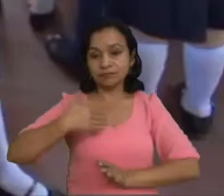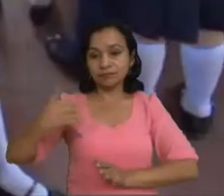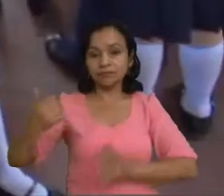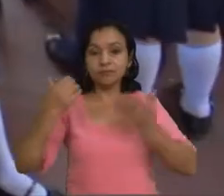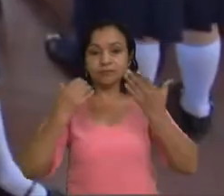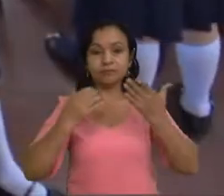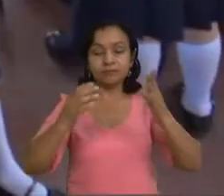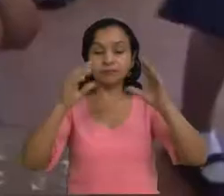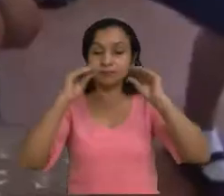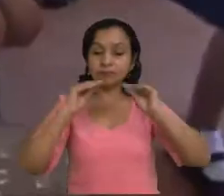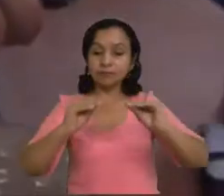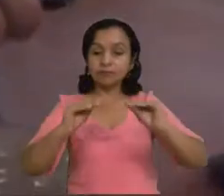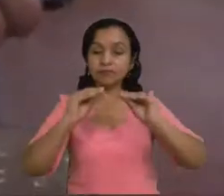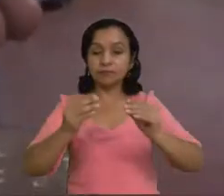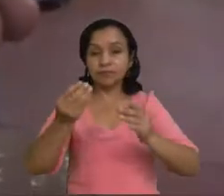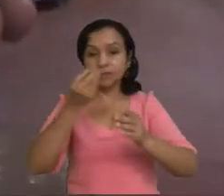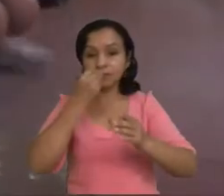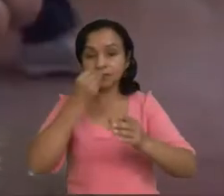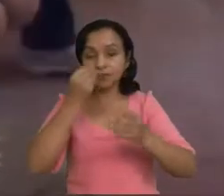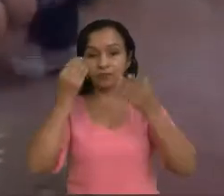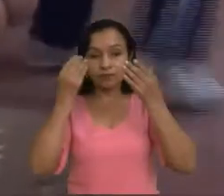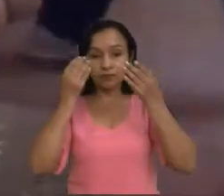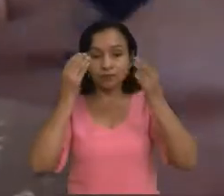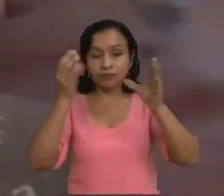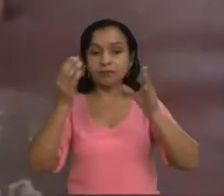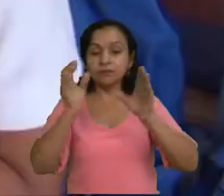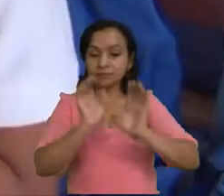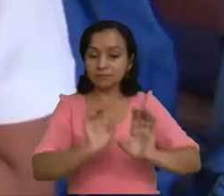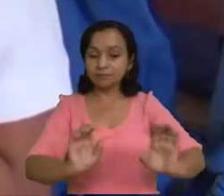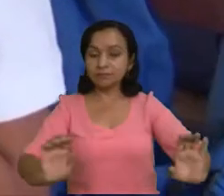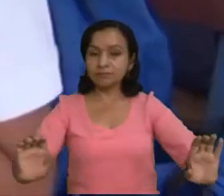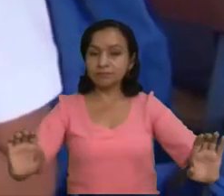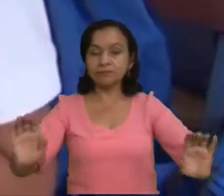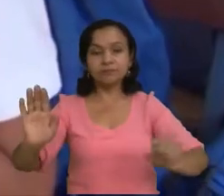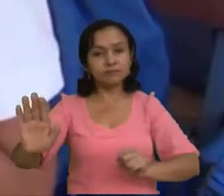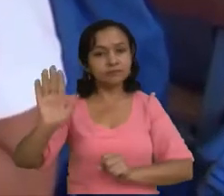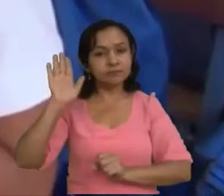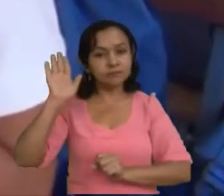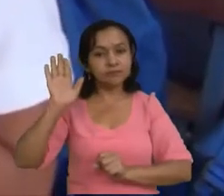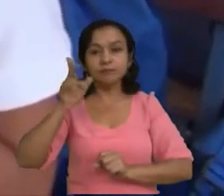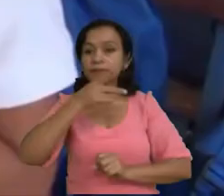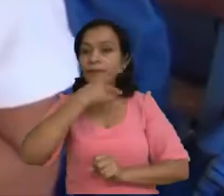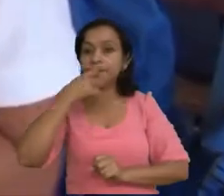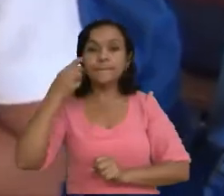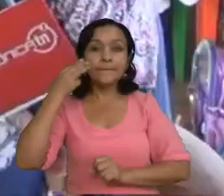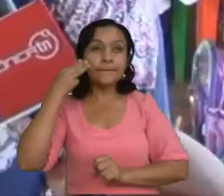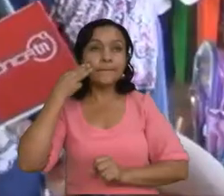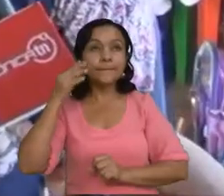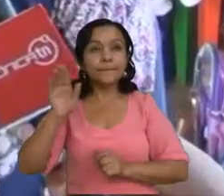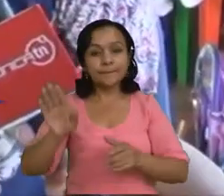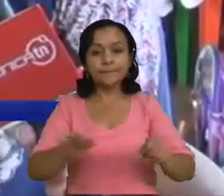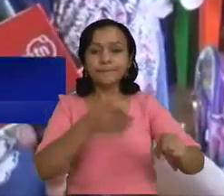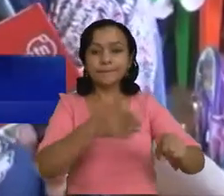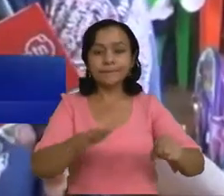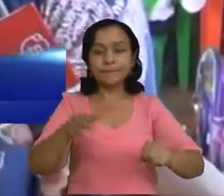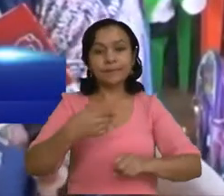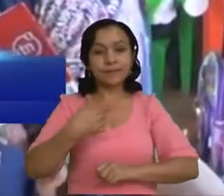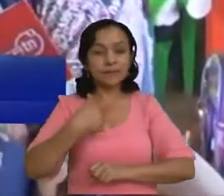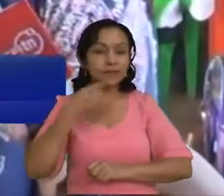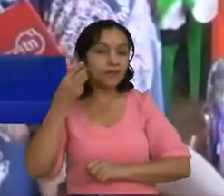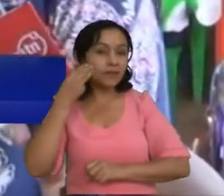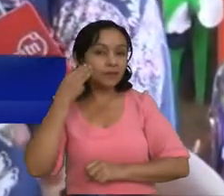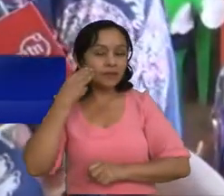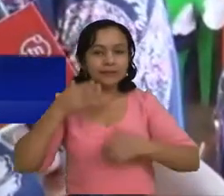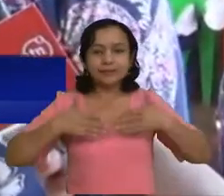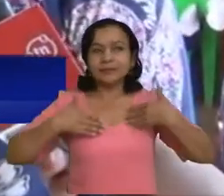condiciones de la educación, nutrición y cultura alimentaria en la niñez, con el compromiso de cada padre de familia. Como madre pues me da